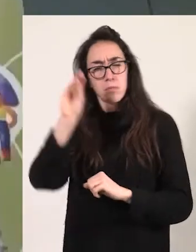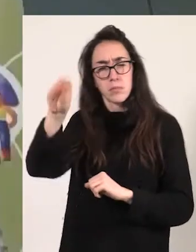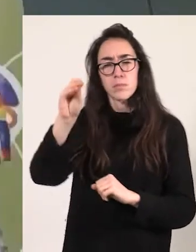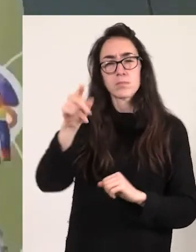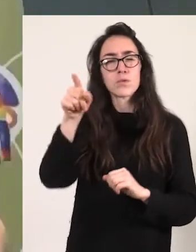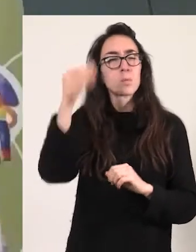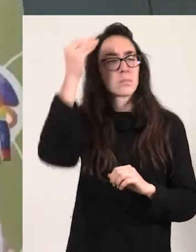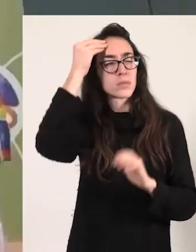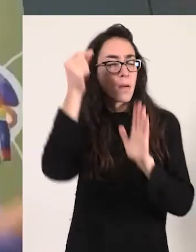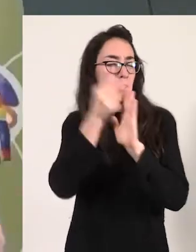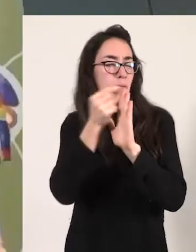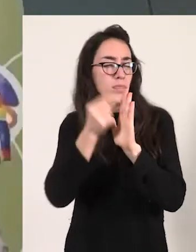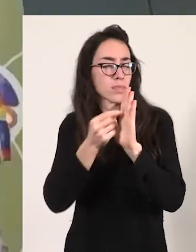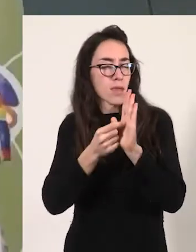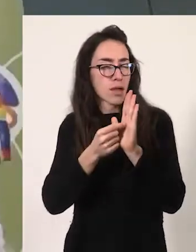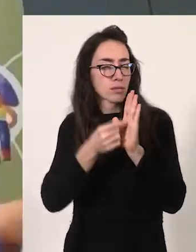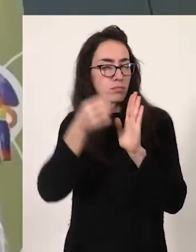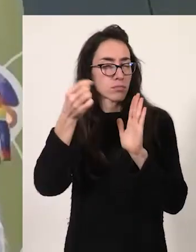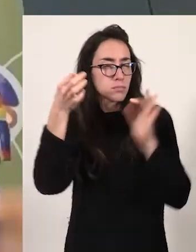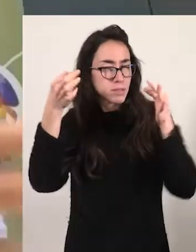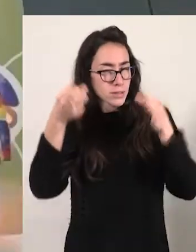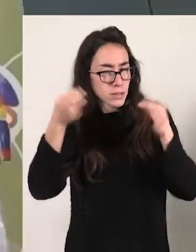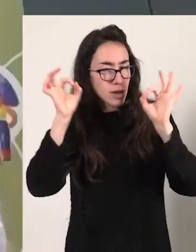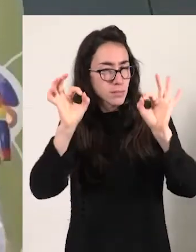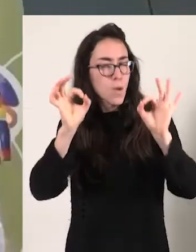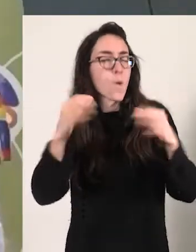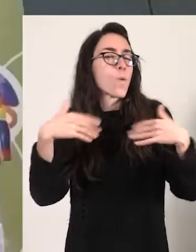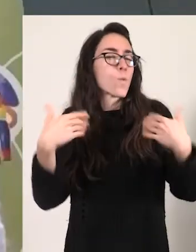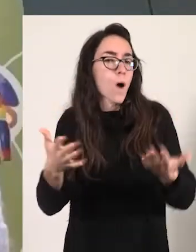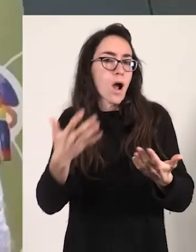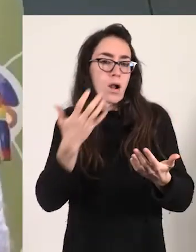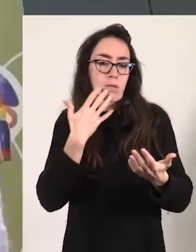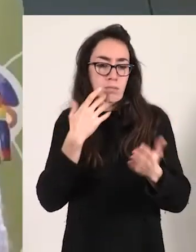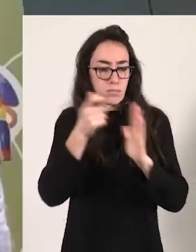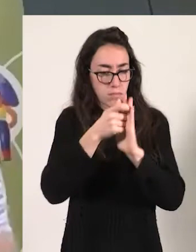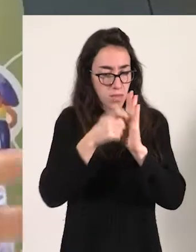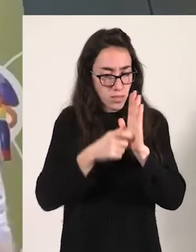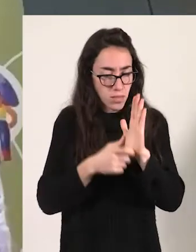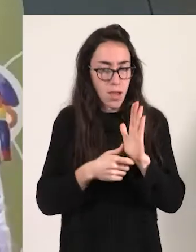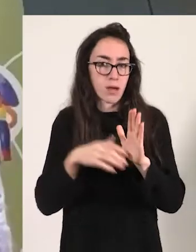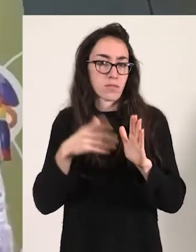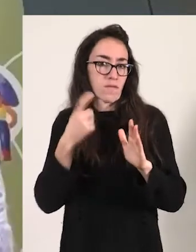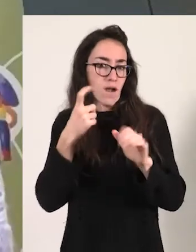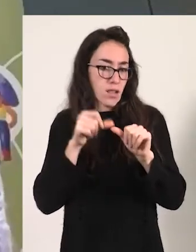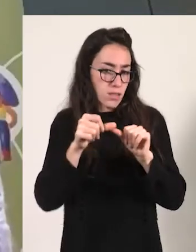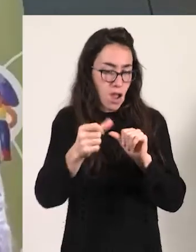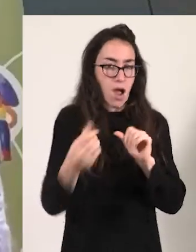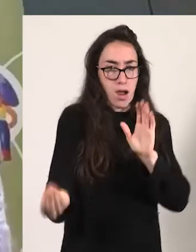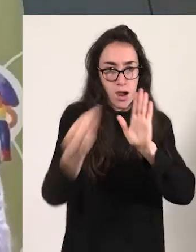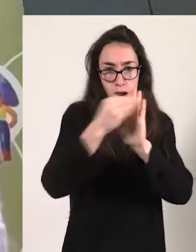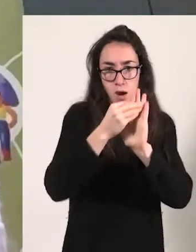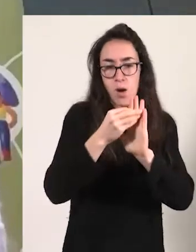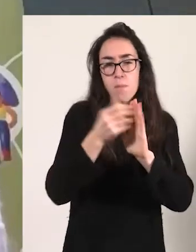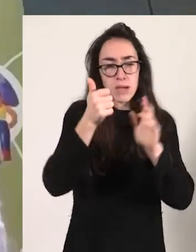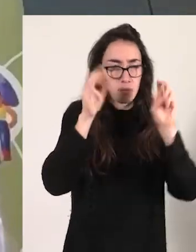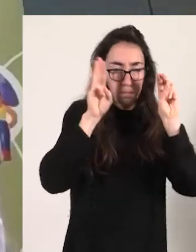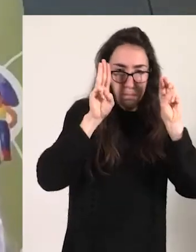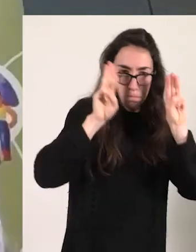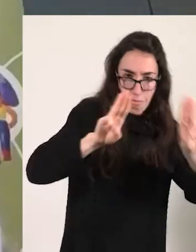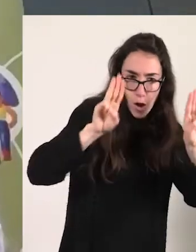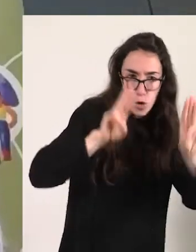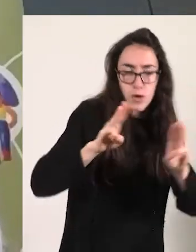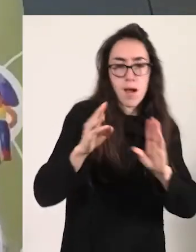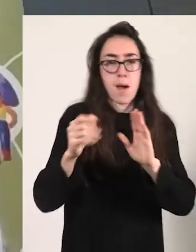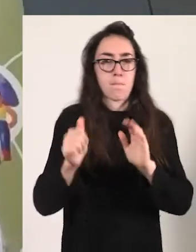eso. Quiero decir, ¿cuáles serían, a tu juicio, esas medidas específicas? Esa observación libre de prejuicios que será necesaria incorporar, ¿vale? Un